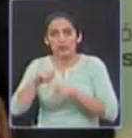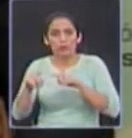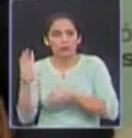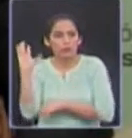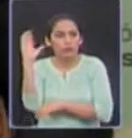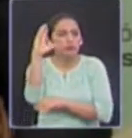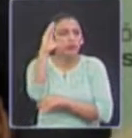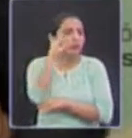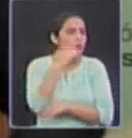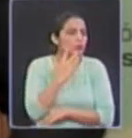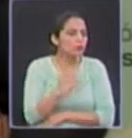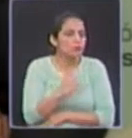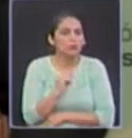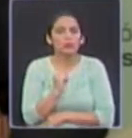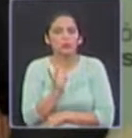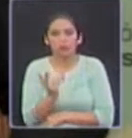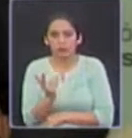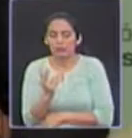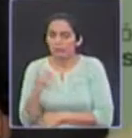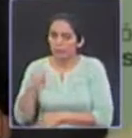pero queremos darte